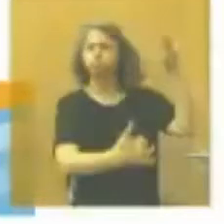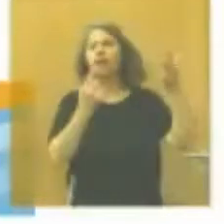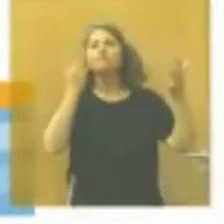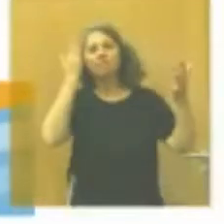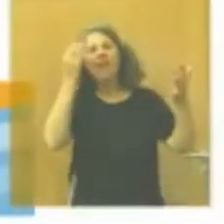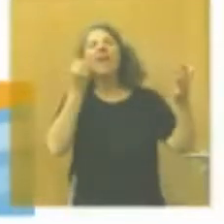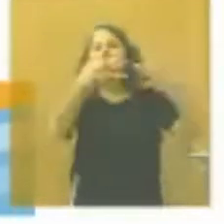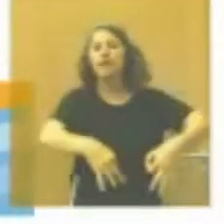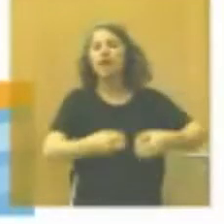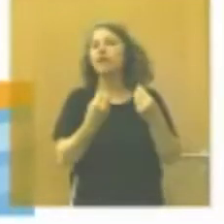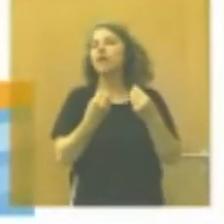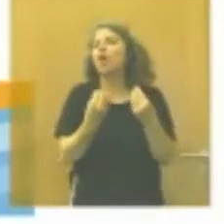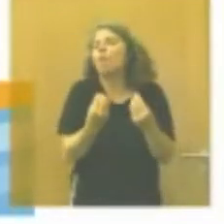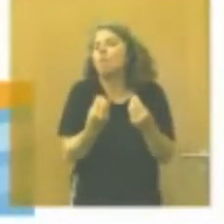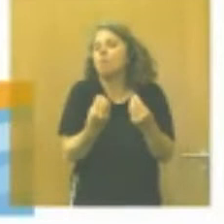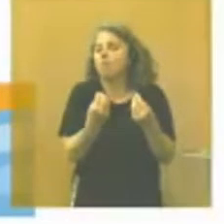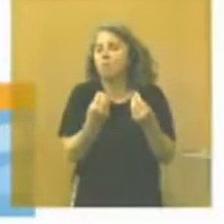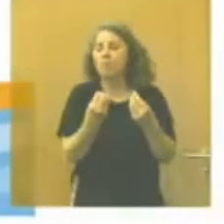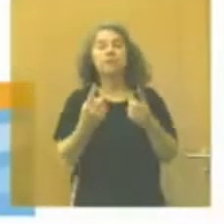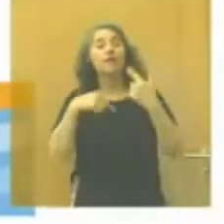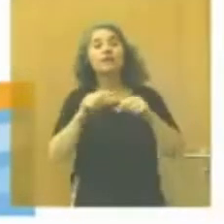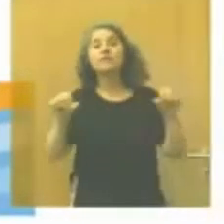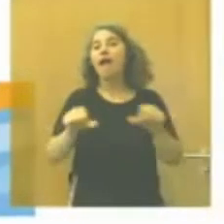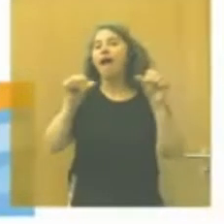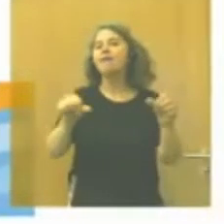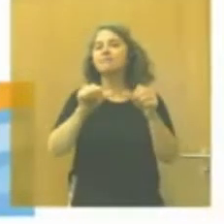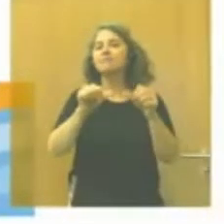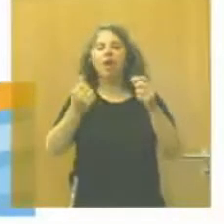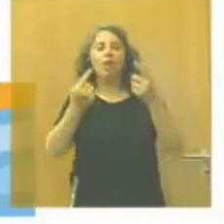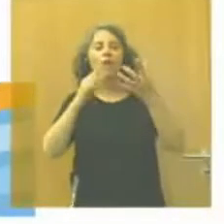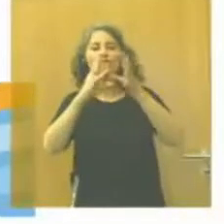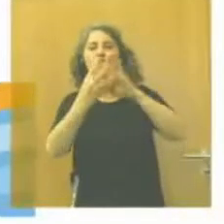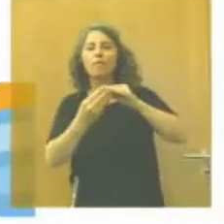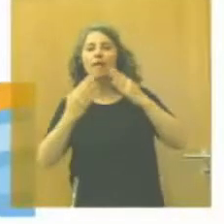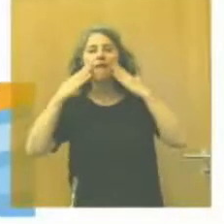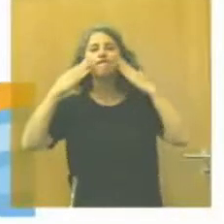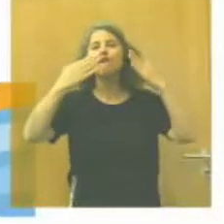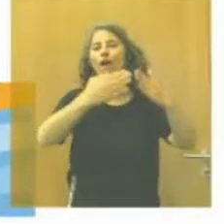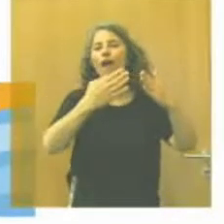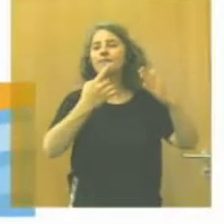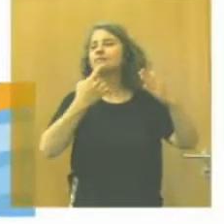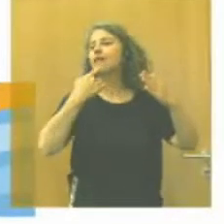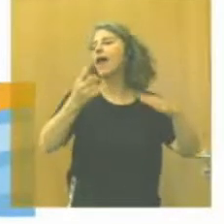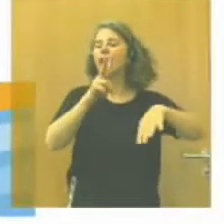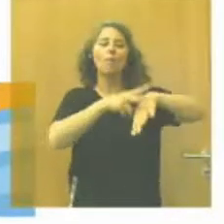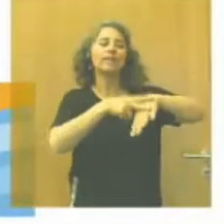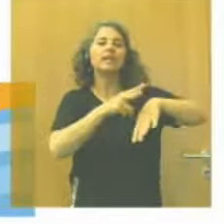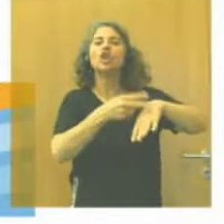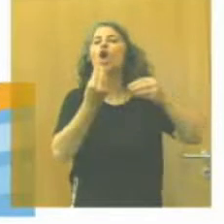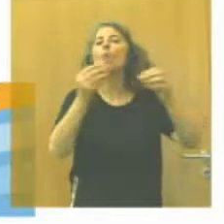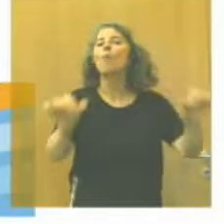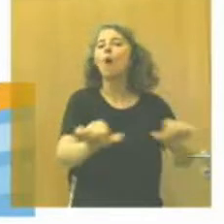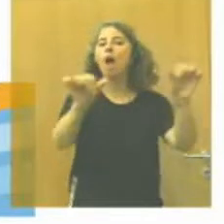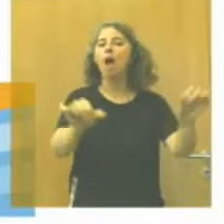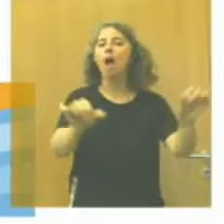y cuánto, y se hace un ejercicio de enfoque, se dan consideraciones sobre la implementación y